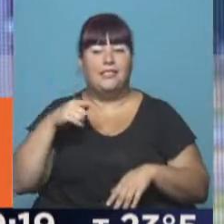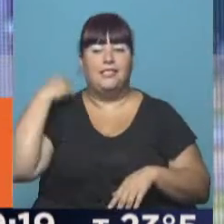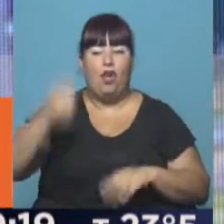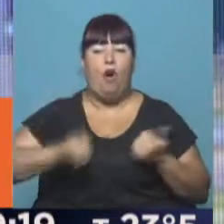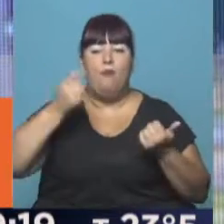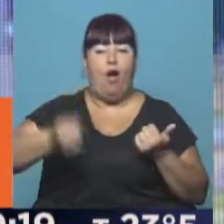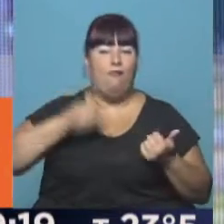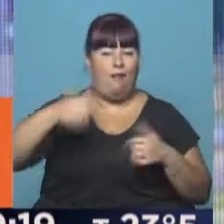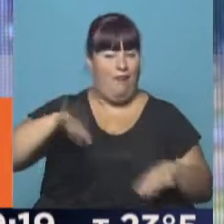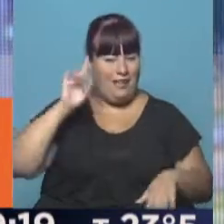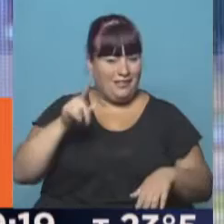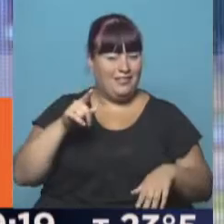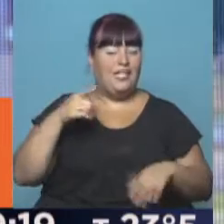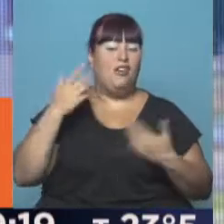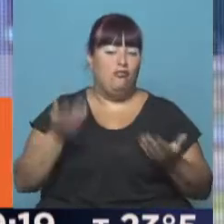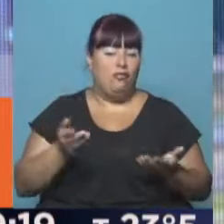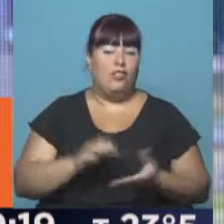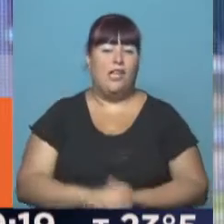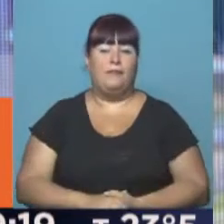de compra con lo cual nos